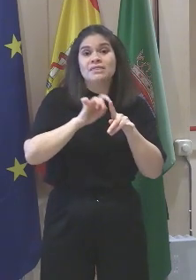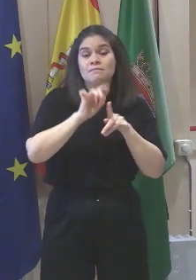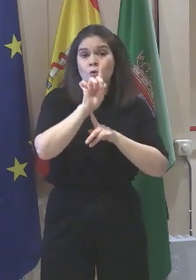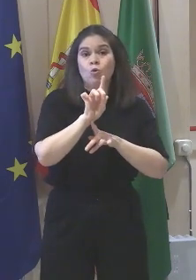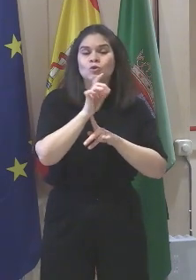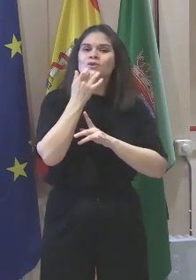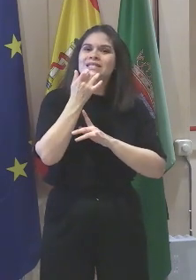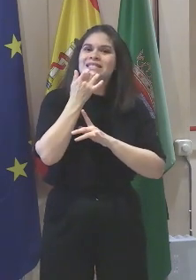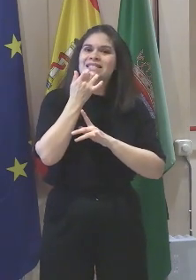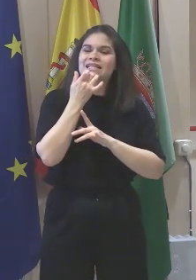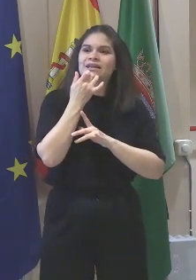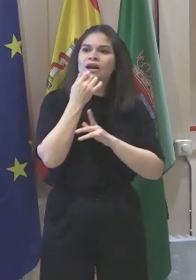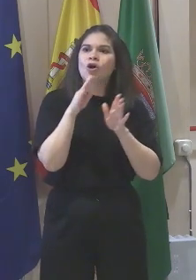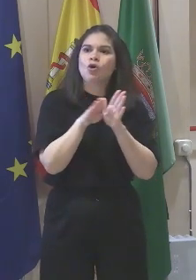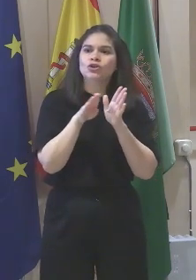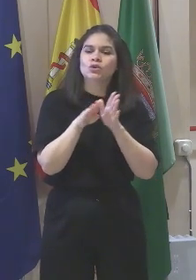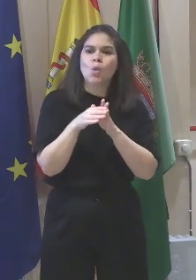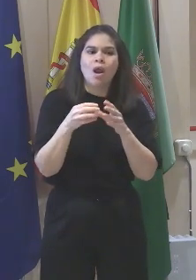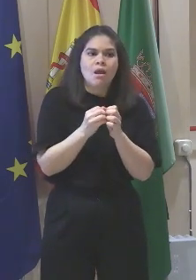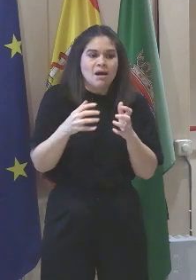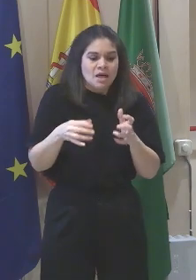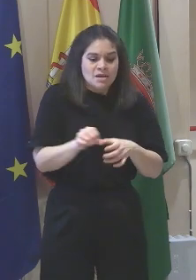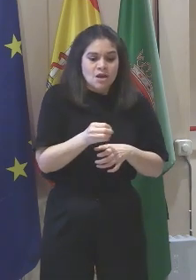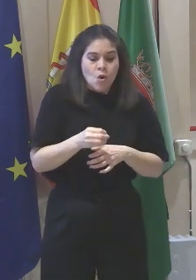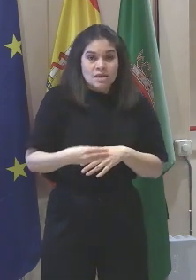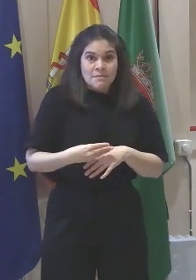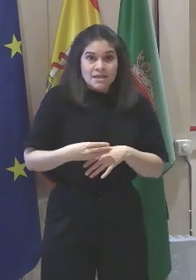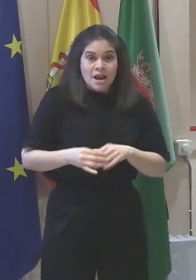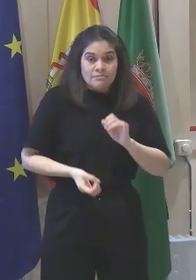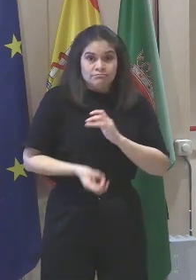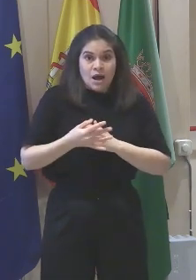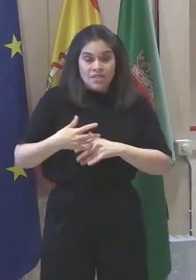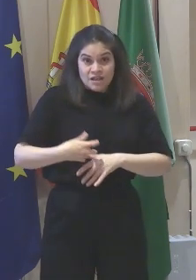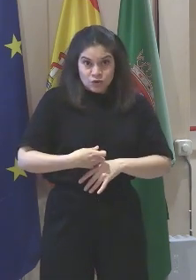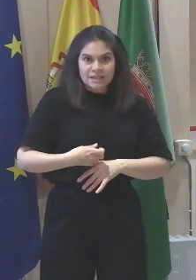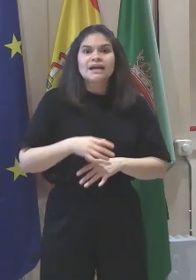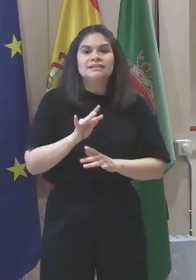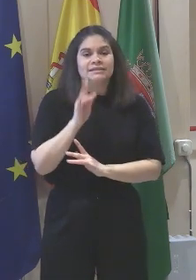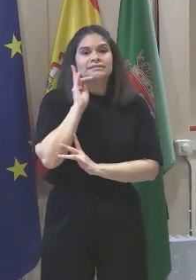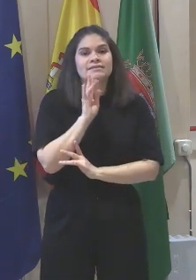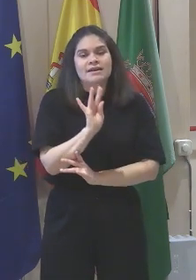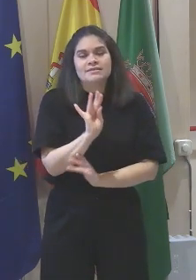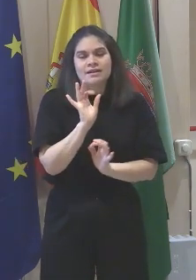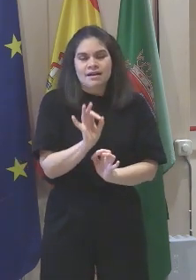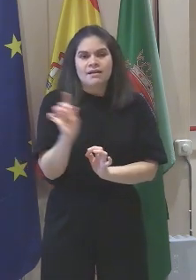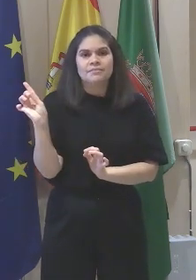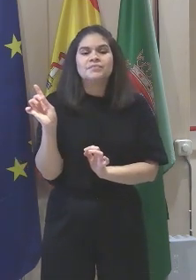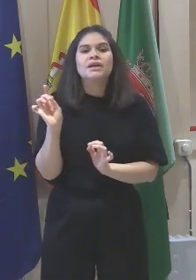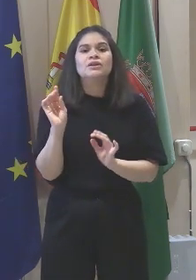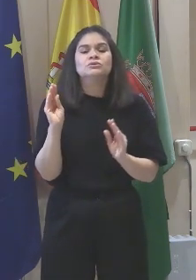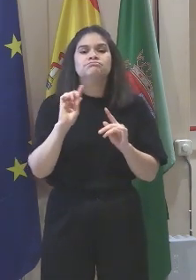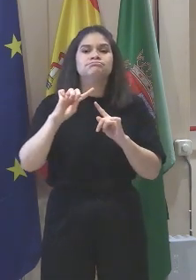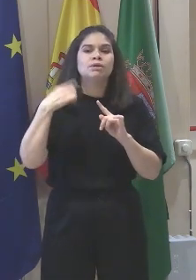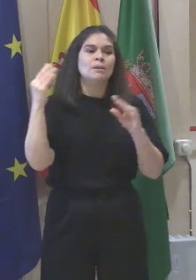preserva la masa de células beta y la secreción de insulina, y como sería de esperar, así es. Y los eventos